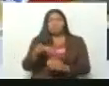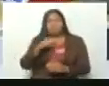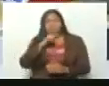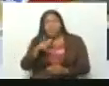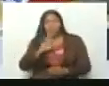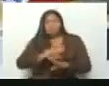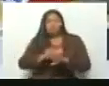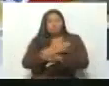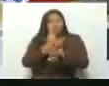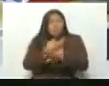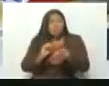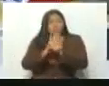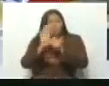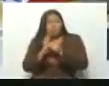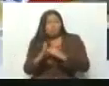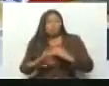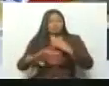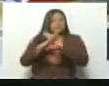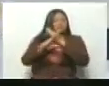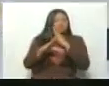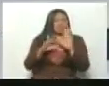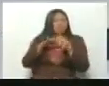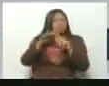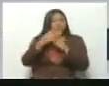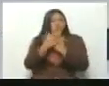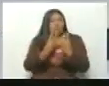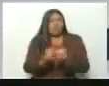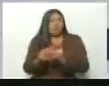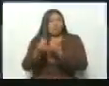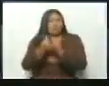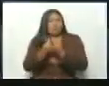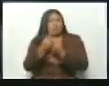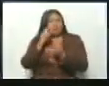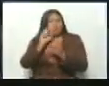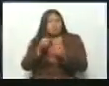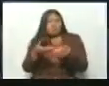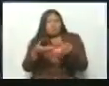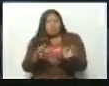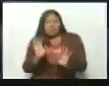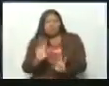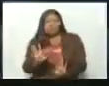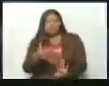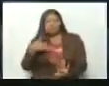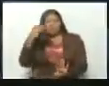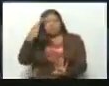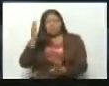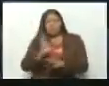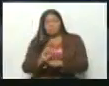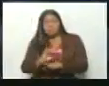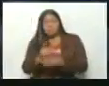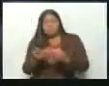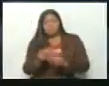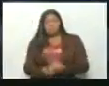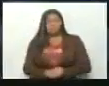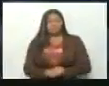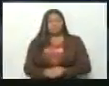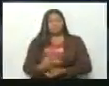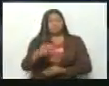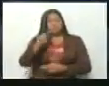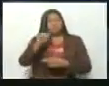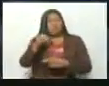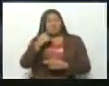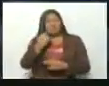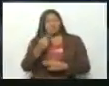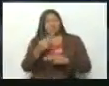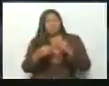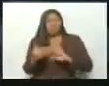misma pandemia, situación económica? Mira, es muy importante esa perlita que me das, que sé que estamos apurados, porque no decimos nunca